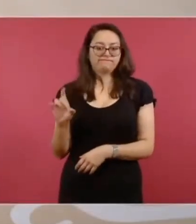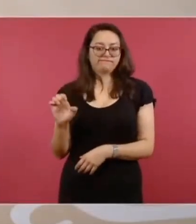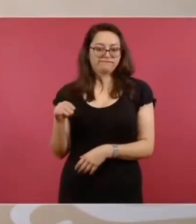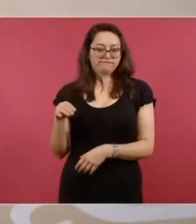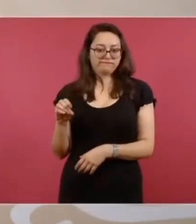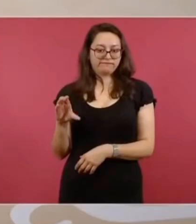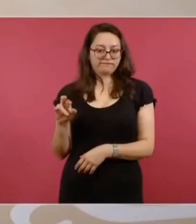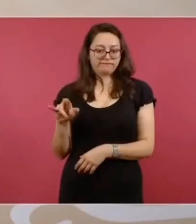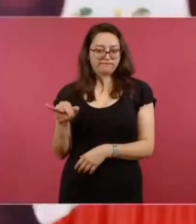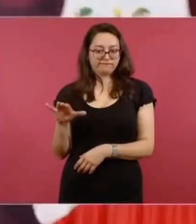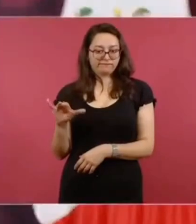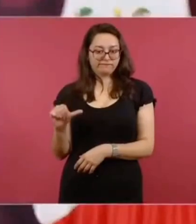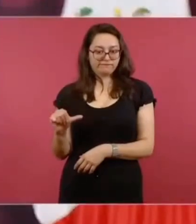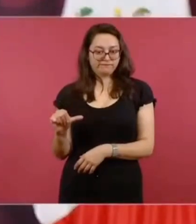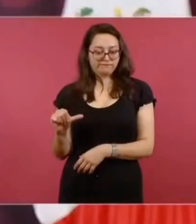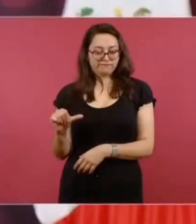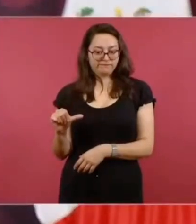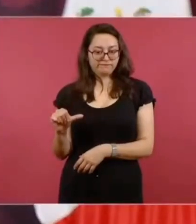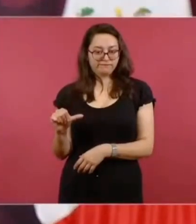Entonces, por eso